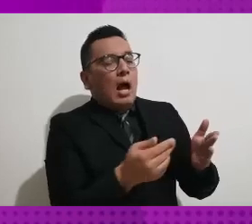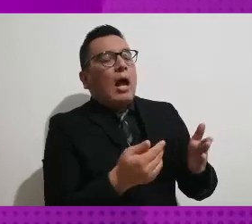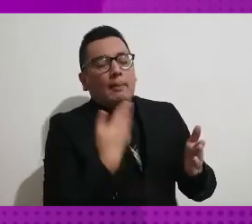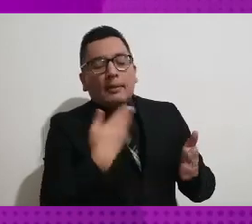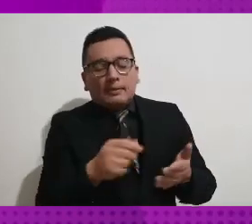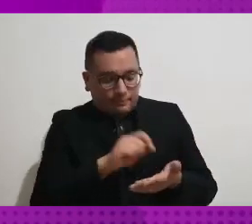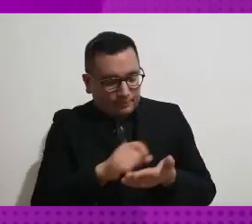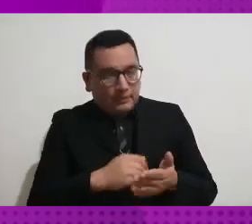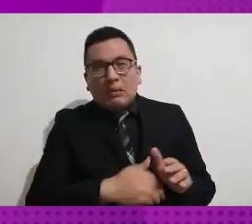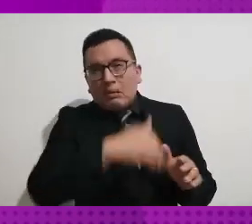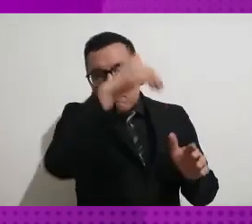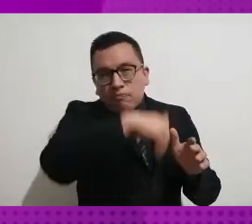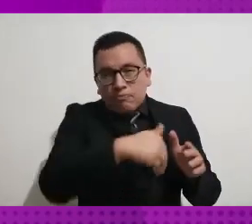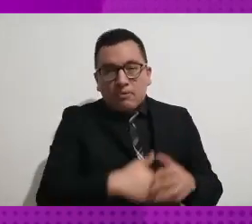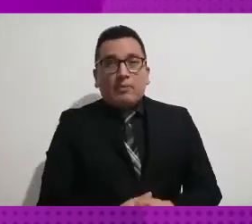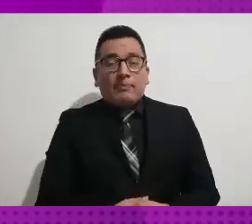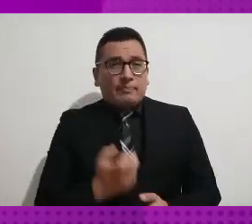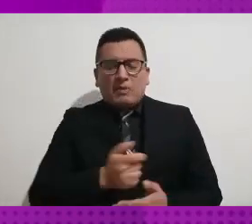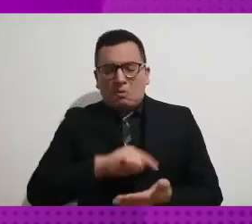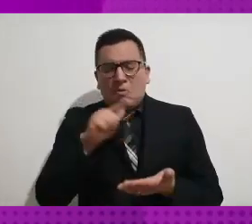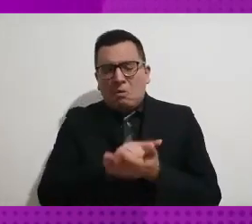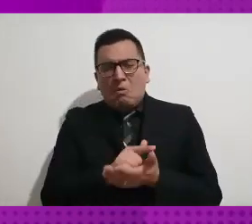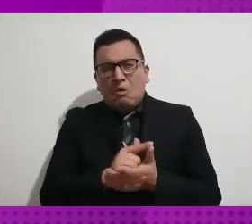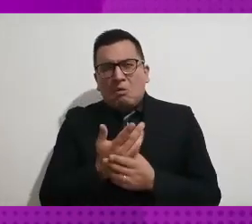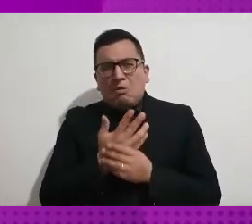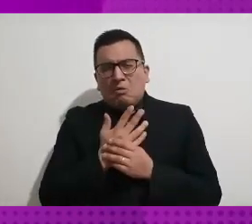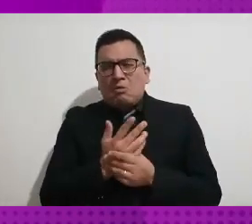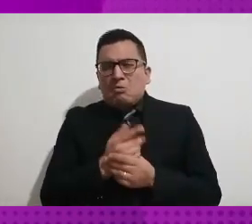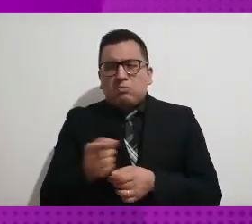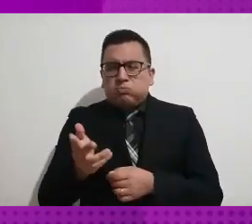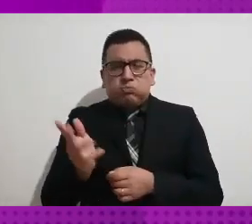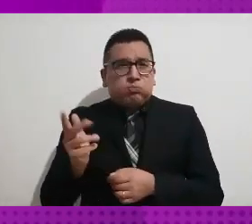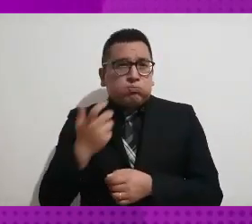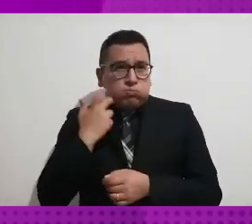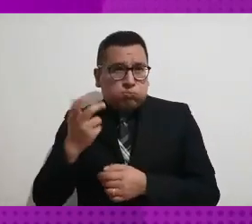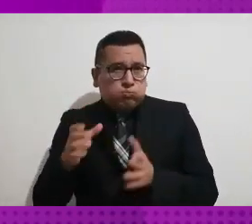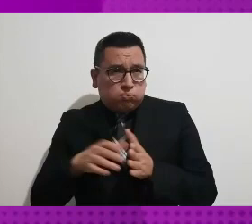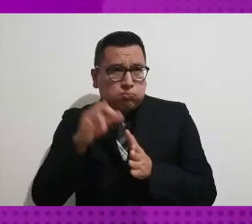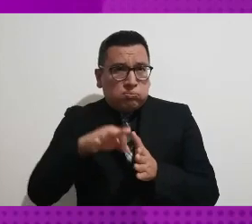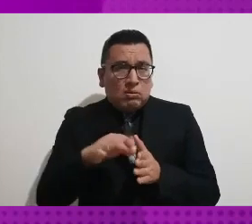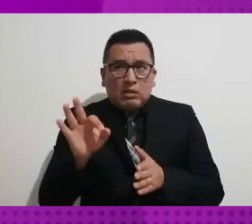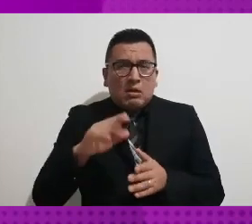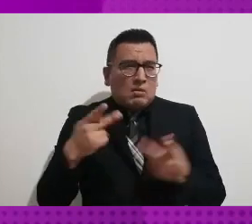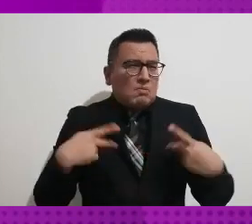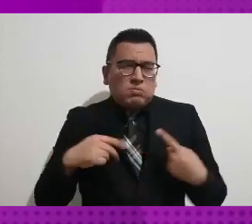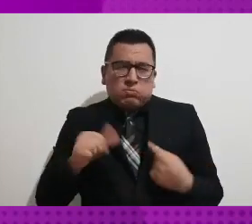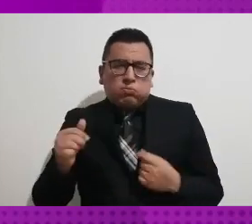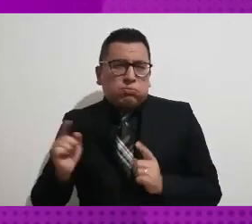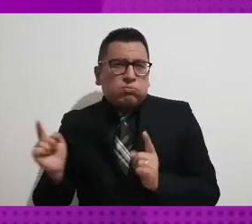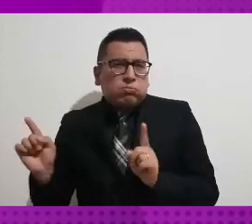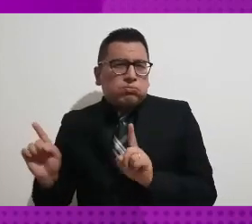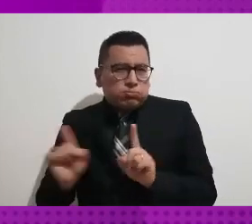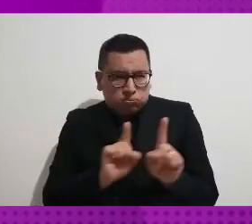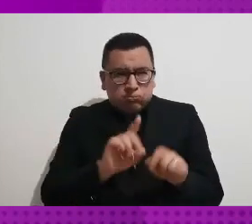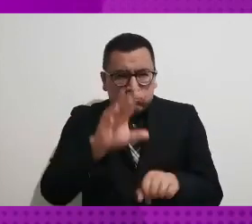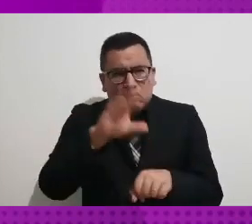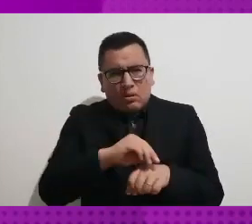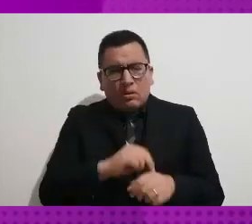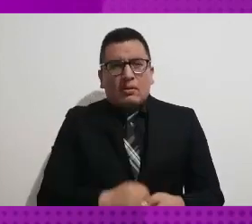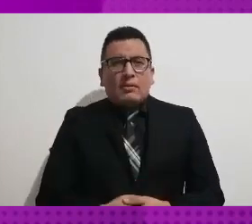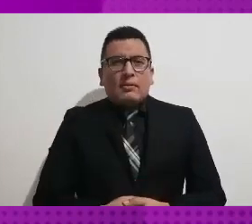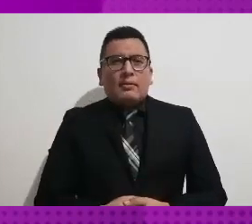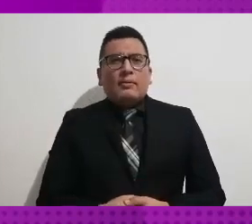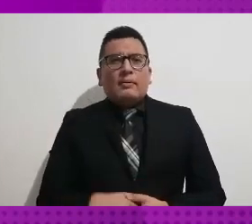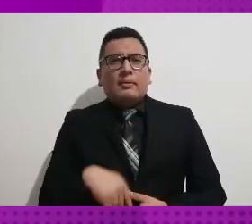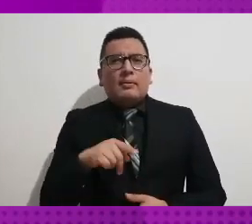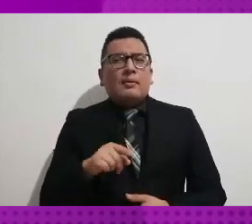Sí, obviamente la ley dice que pueden acompañarlos una persona, pero aquí ya cada vez